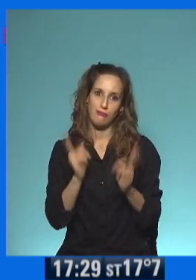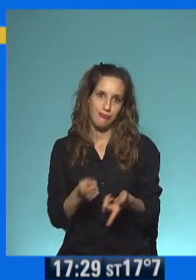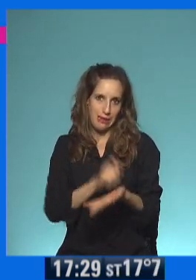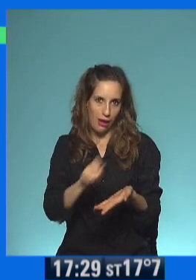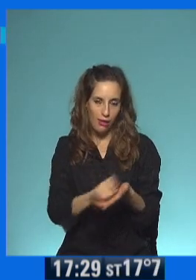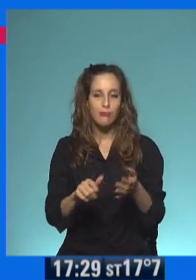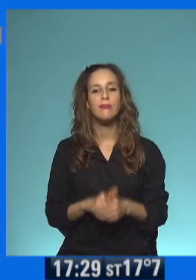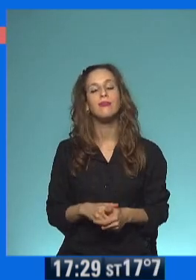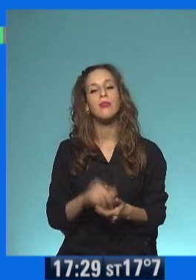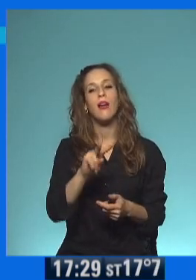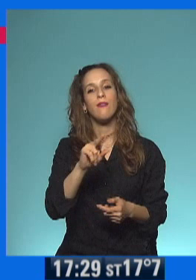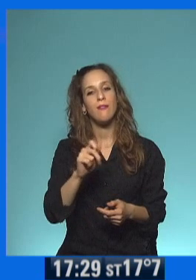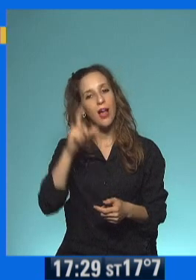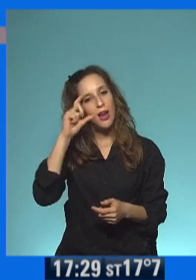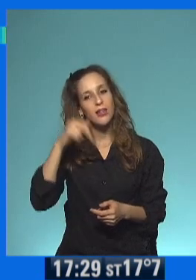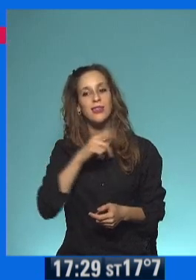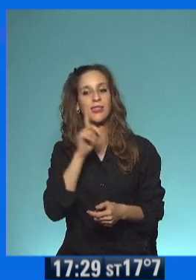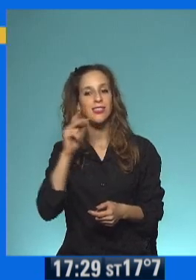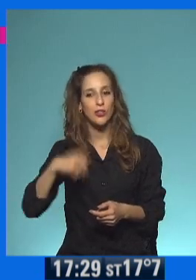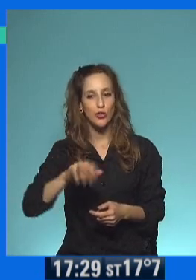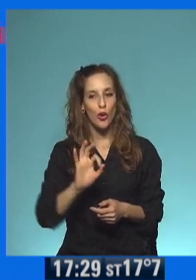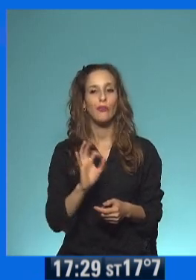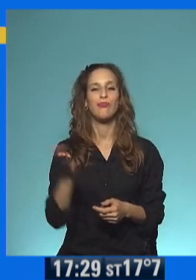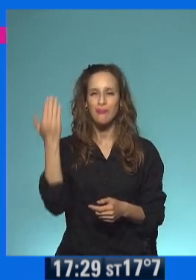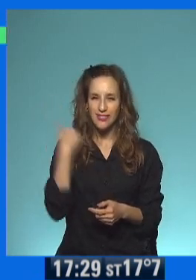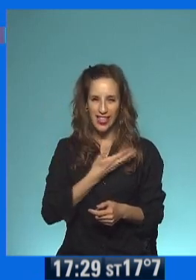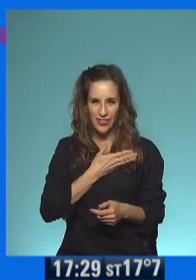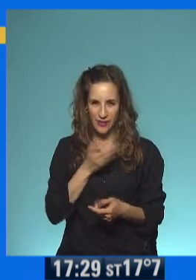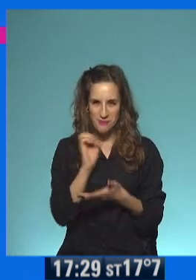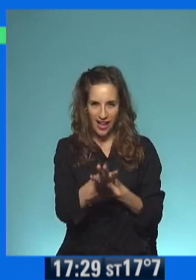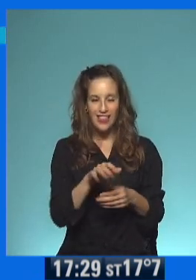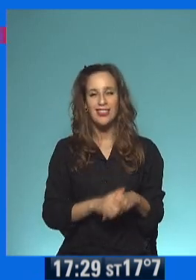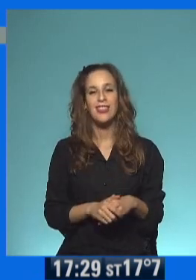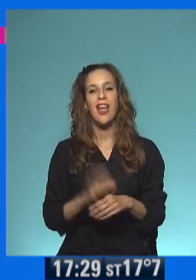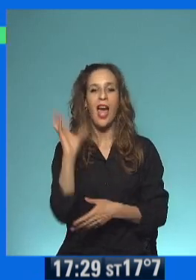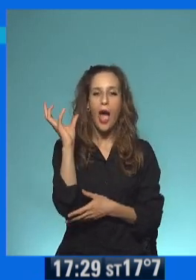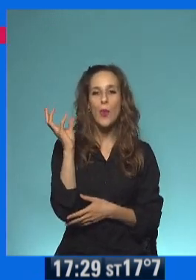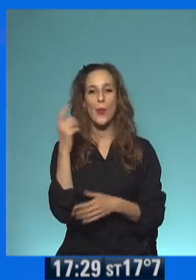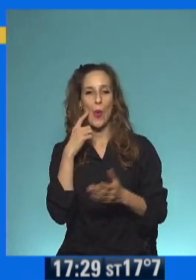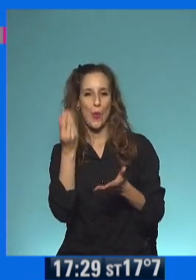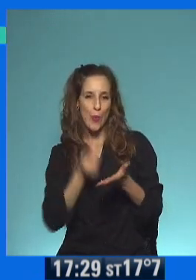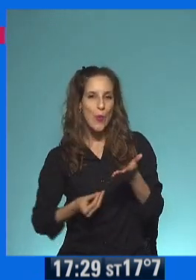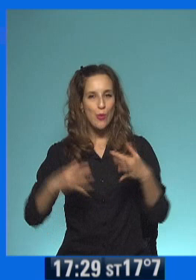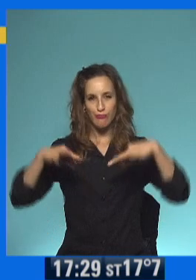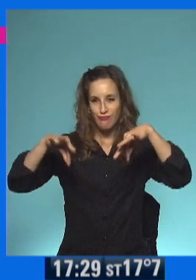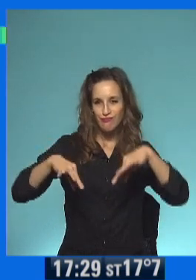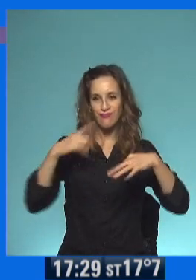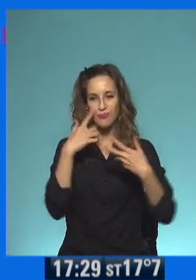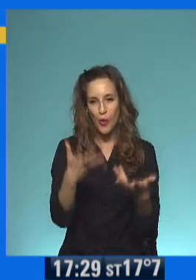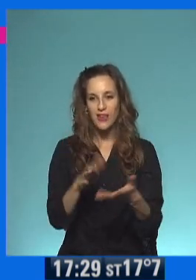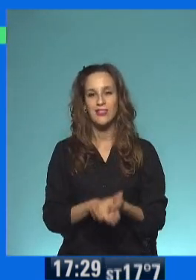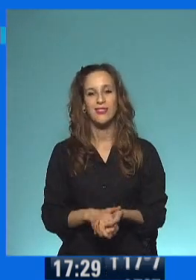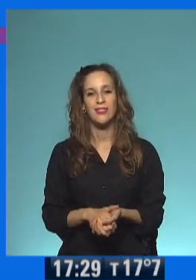Acá tenemos a Valentino, que la habíamos visto de Santa Fe, con sus árboles, qué genio, Valen. Ahí con las siempre raíces, compartiendo.